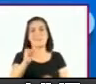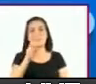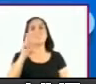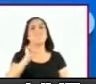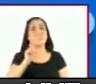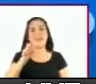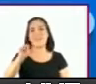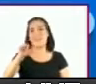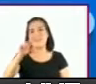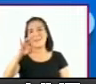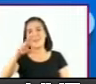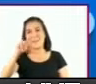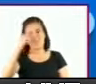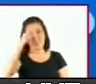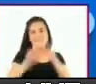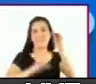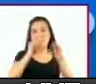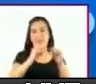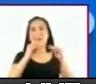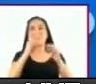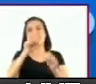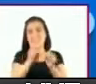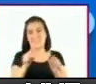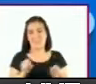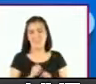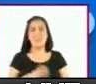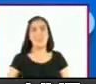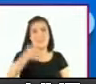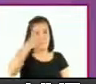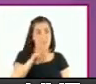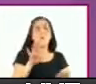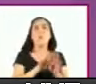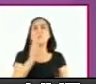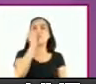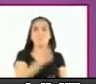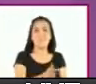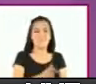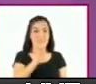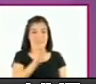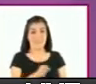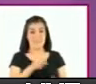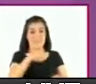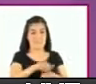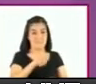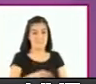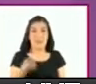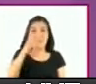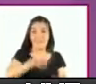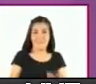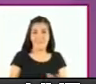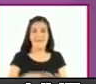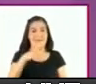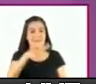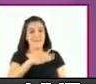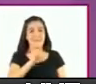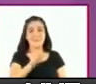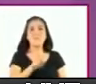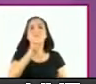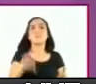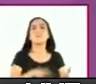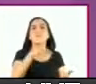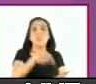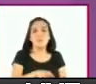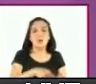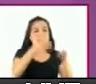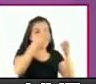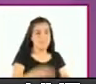para adornar su salón, para identificar los elementos de una sucesión. La sucesión que se muestra refiere a los lugares